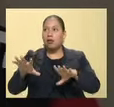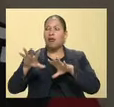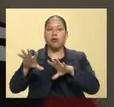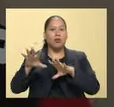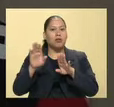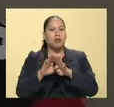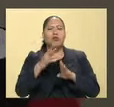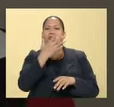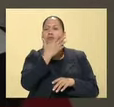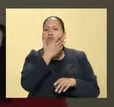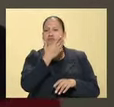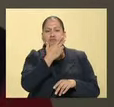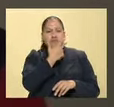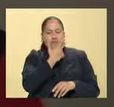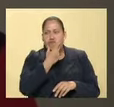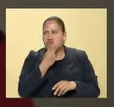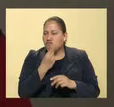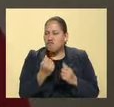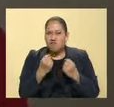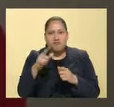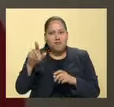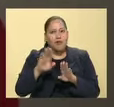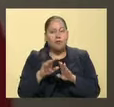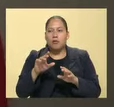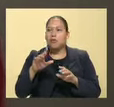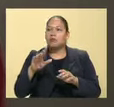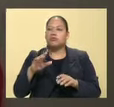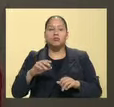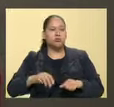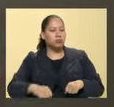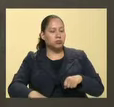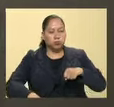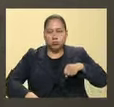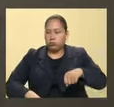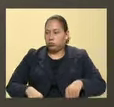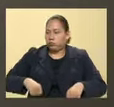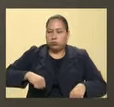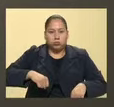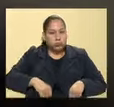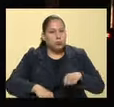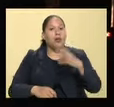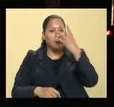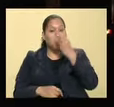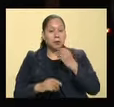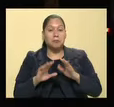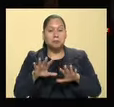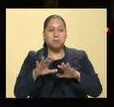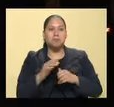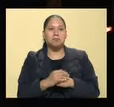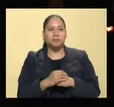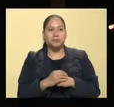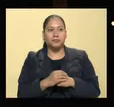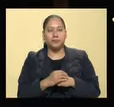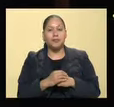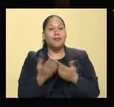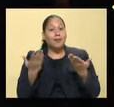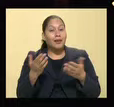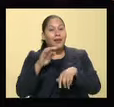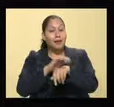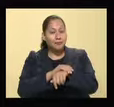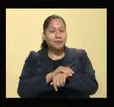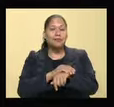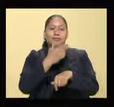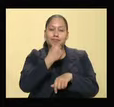impactante, es muy varonil, muy masculino, tiene mucho peso, está muy padre, muy rico. Pues amigos